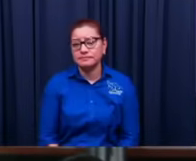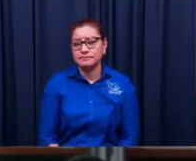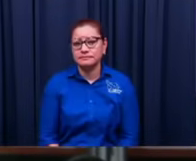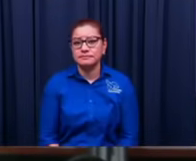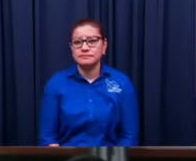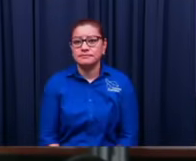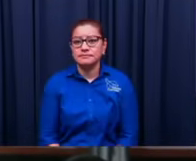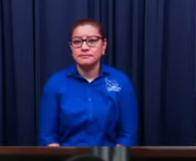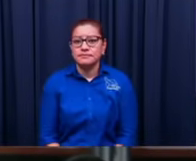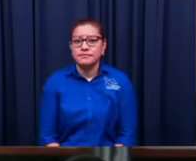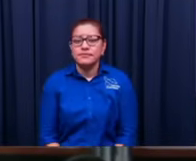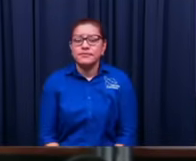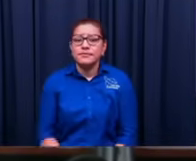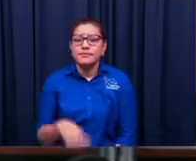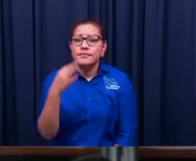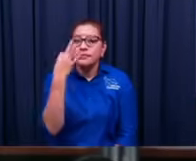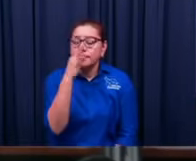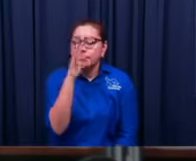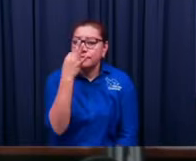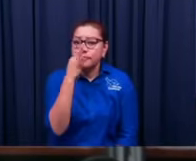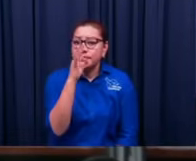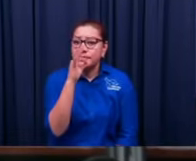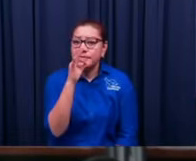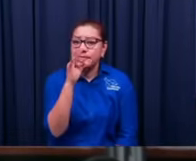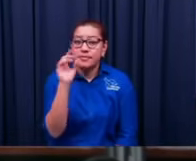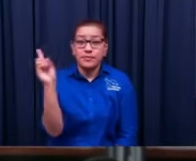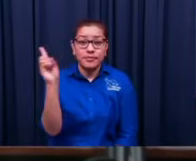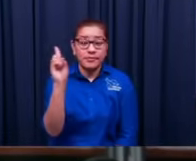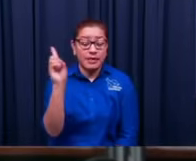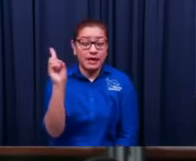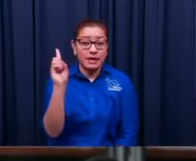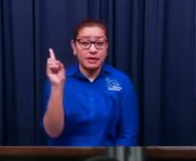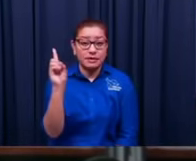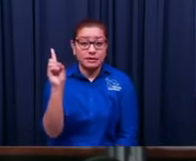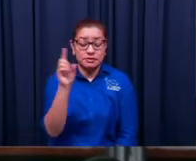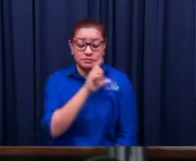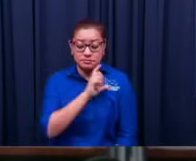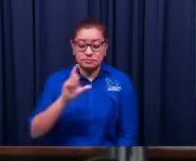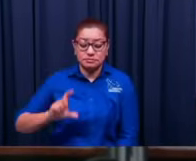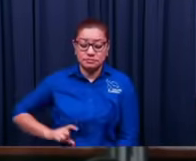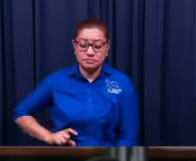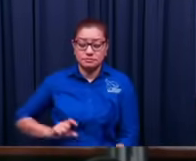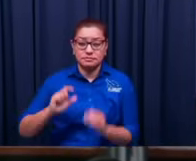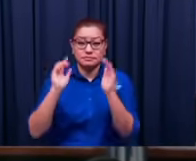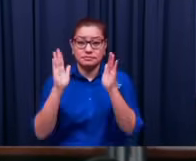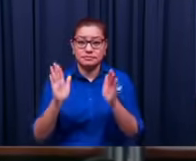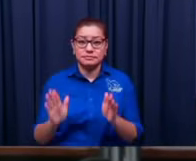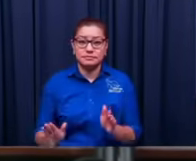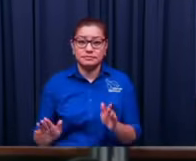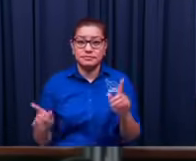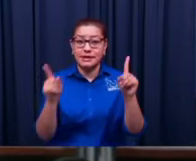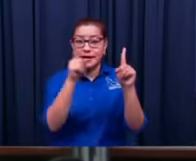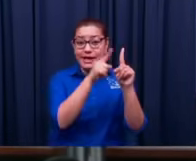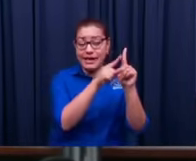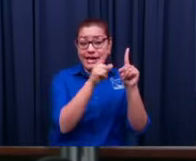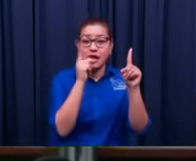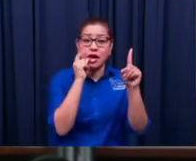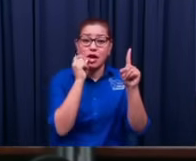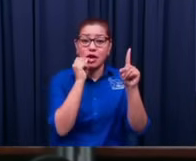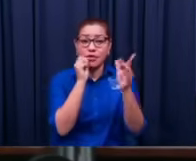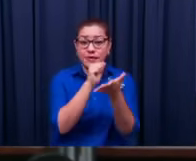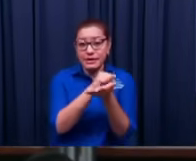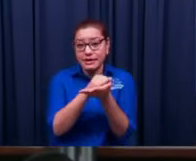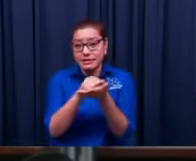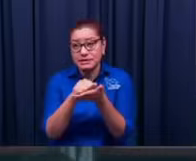Y la mujer que no es creyente es santificada por medio de su marido creyente. De otra